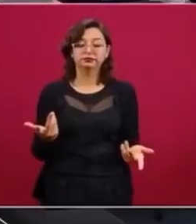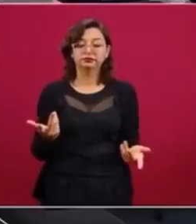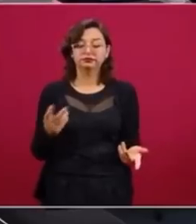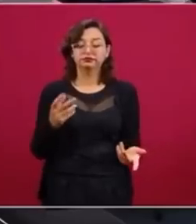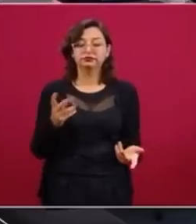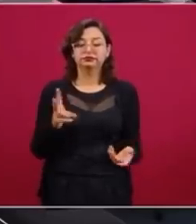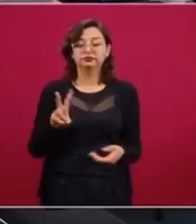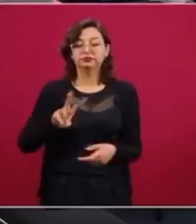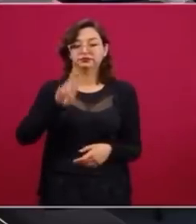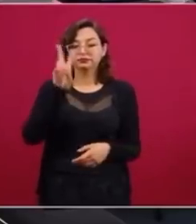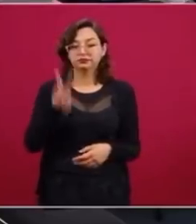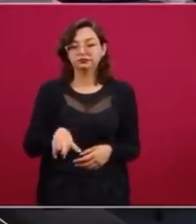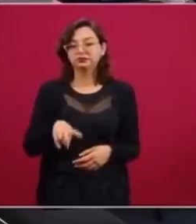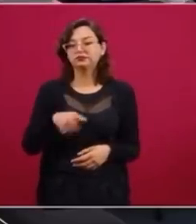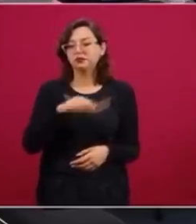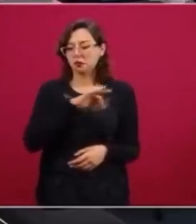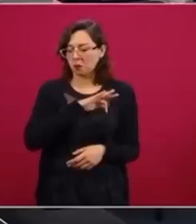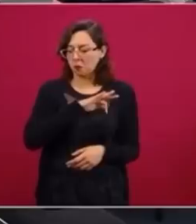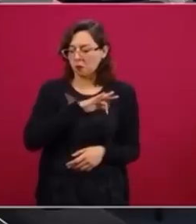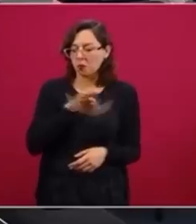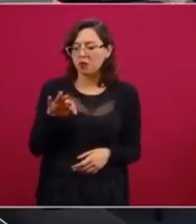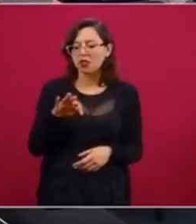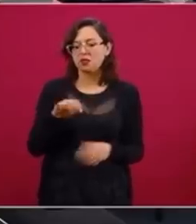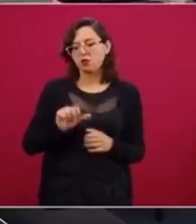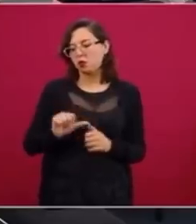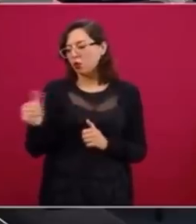hacer planes alternativos